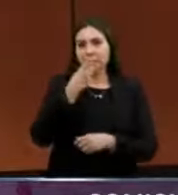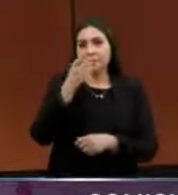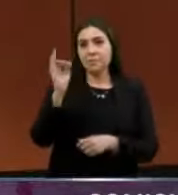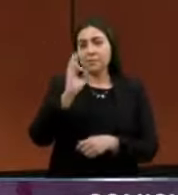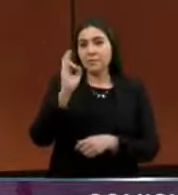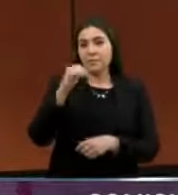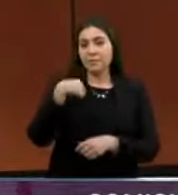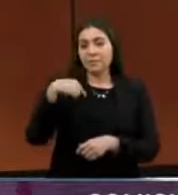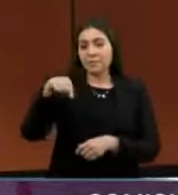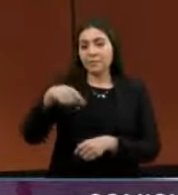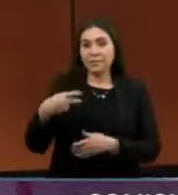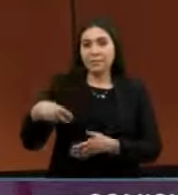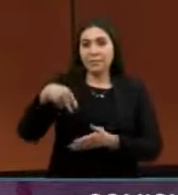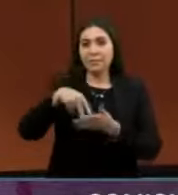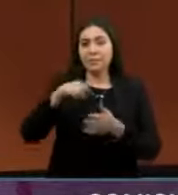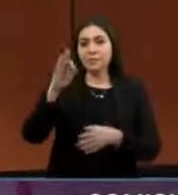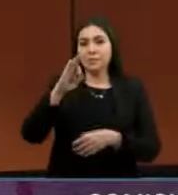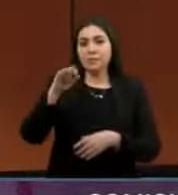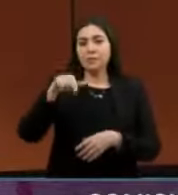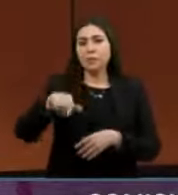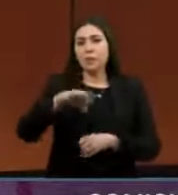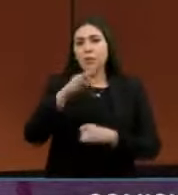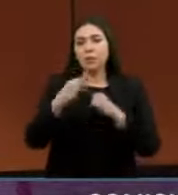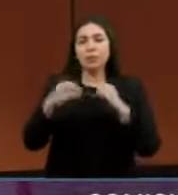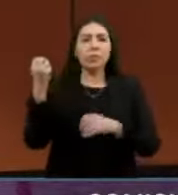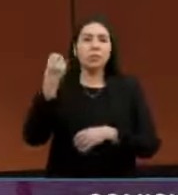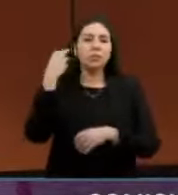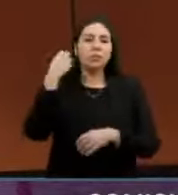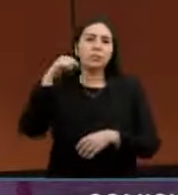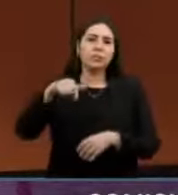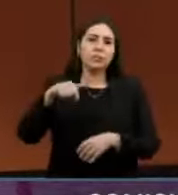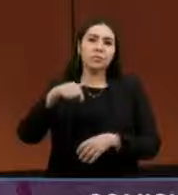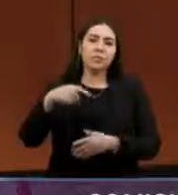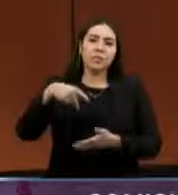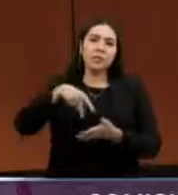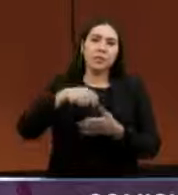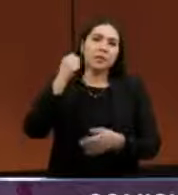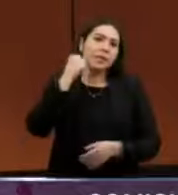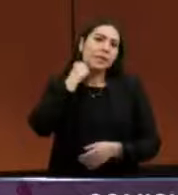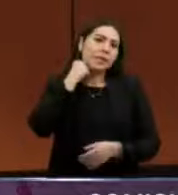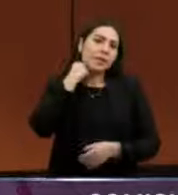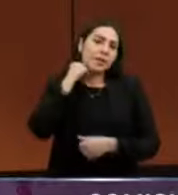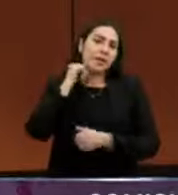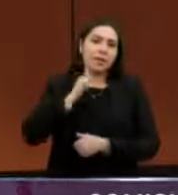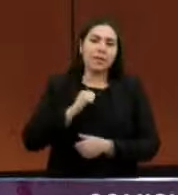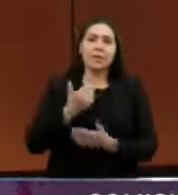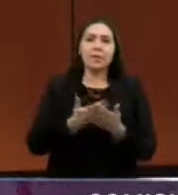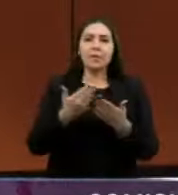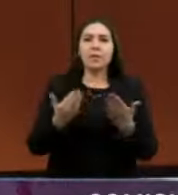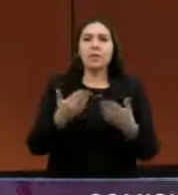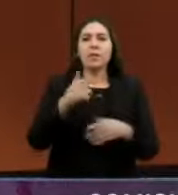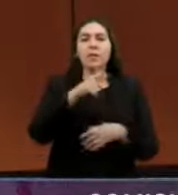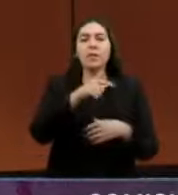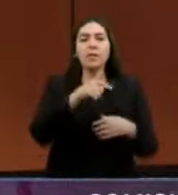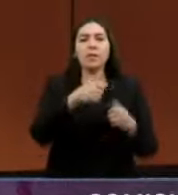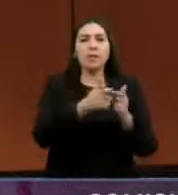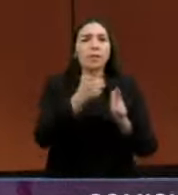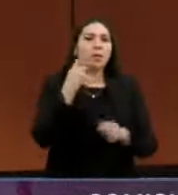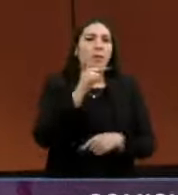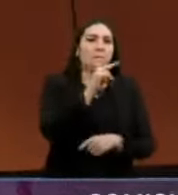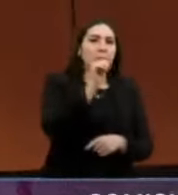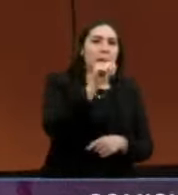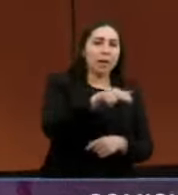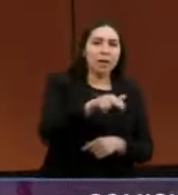en tribuna como senadora de la República y quiero agradecer a mis compañeros del PAN y de la oposición por todo